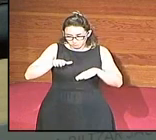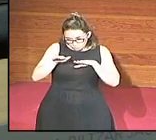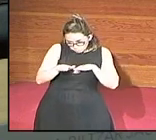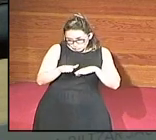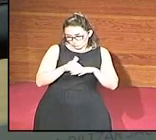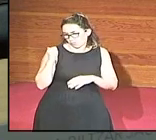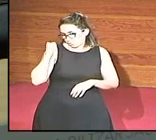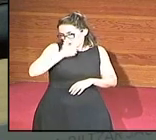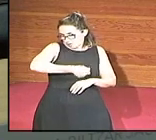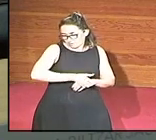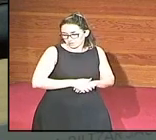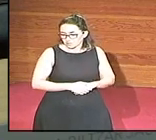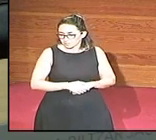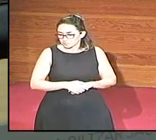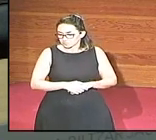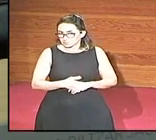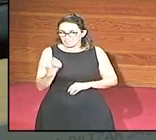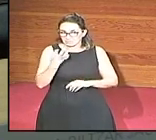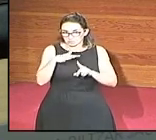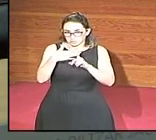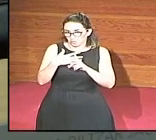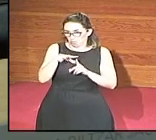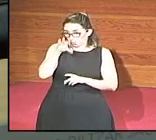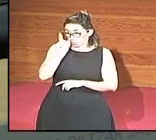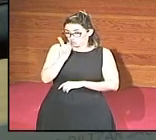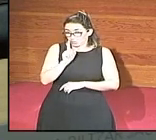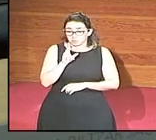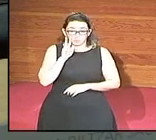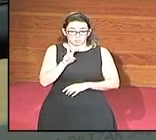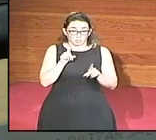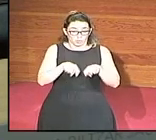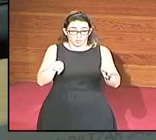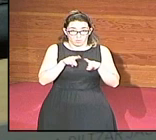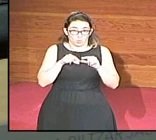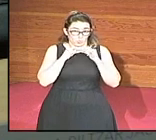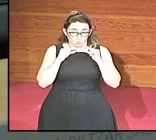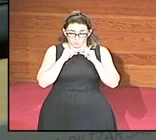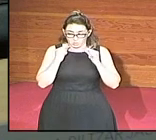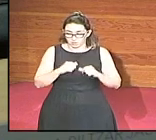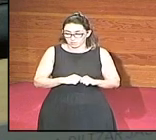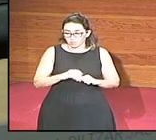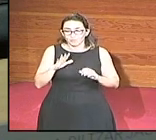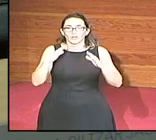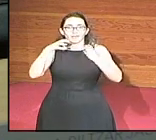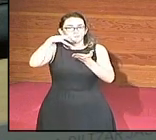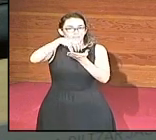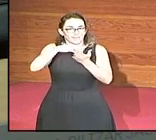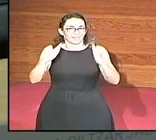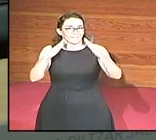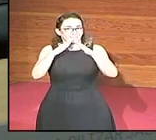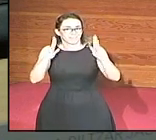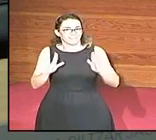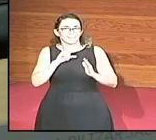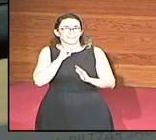entienden lo que está pasando, ellas quieren el cura de siempre, pero la Iglesia no es la de siempre, porque a la Iglesia se la han quitado los